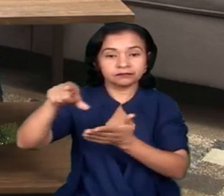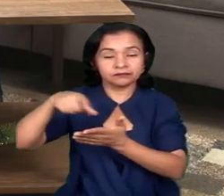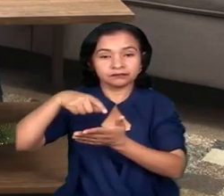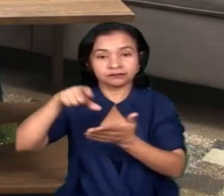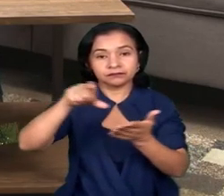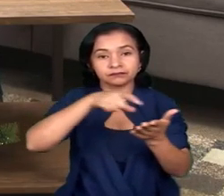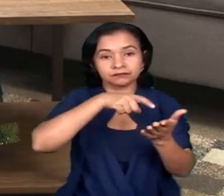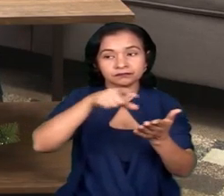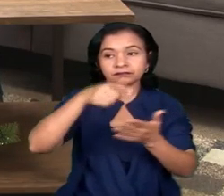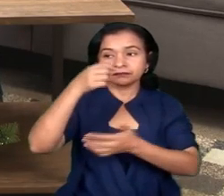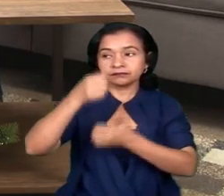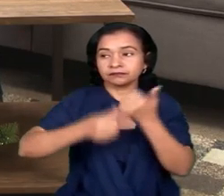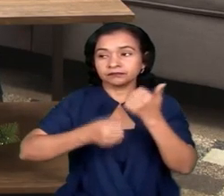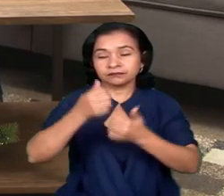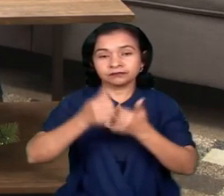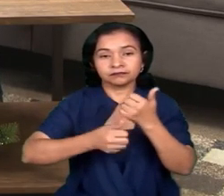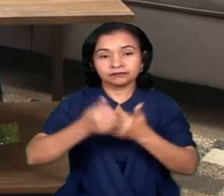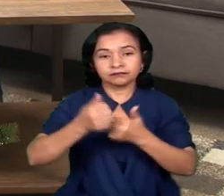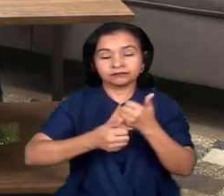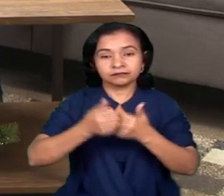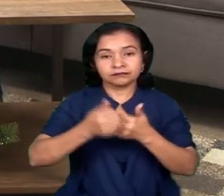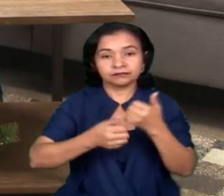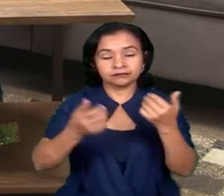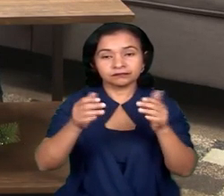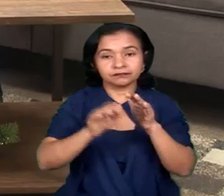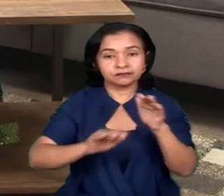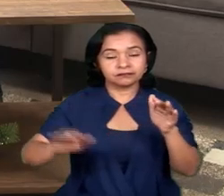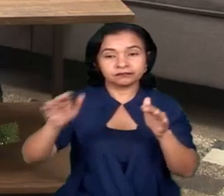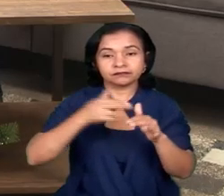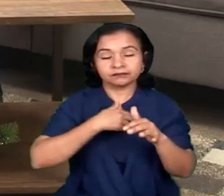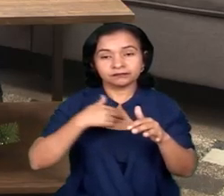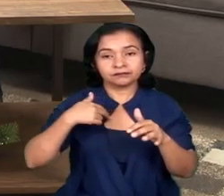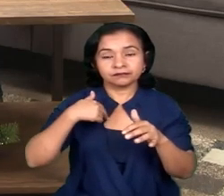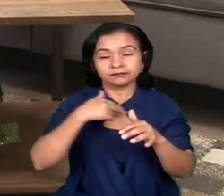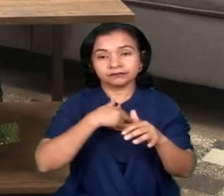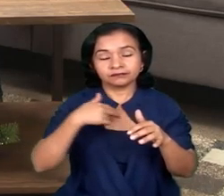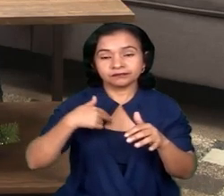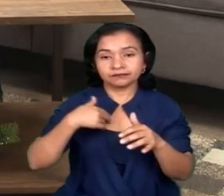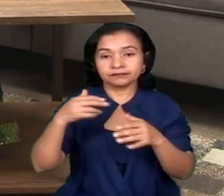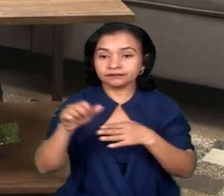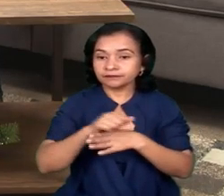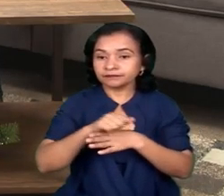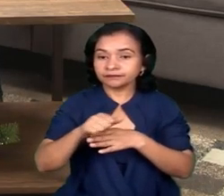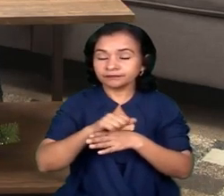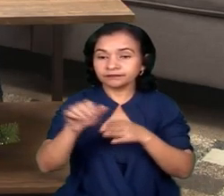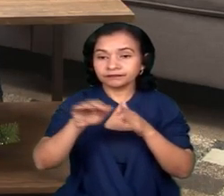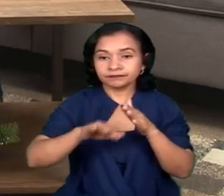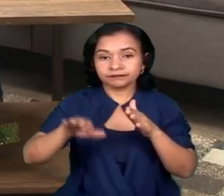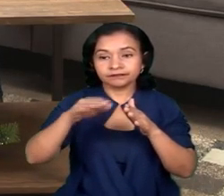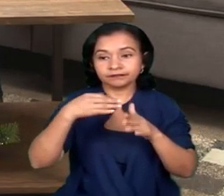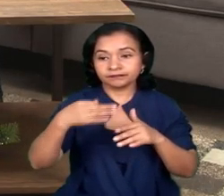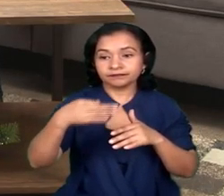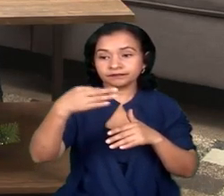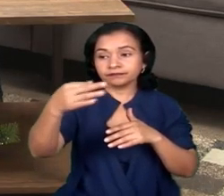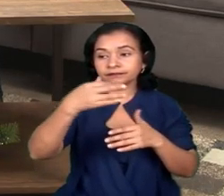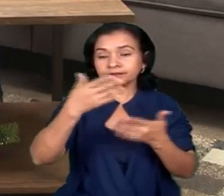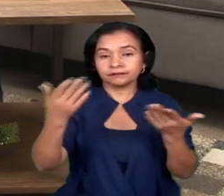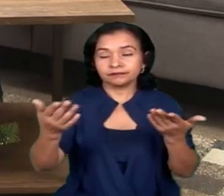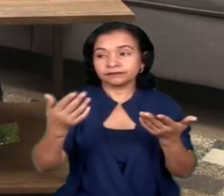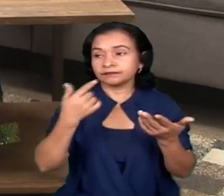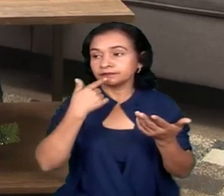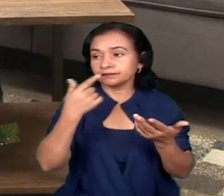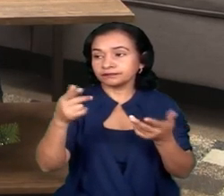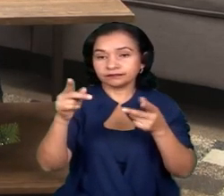tarjeta, porque ese es un problema. Tenemos que irlo dinamizando, tenemos que irlo preparando para adelante, porque nosotros, digamos que